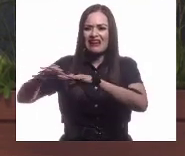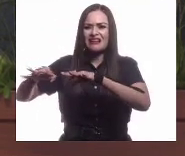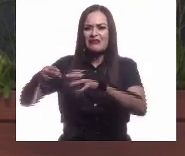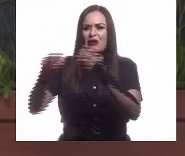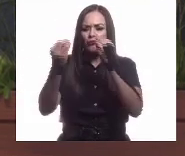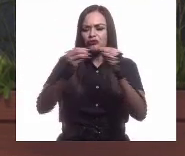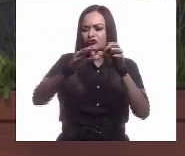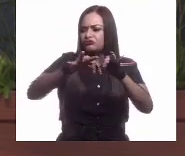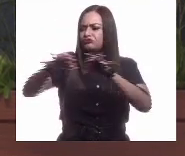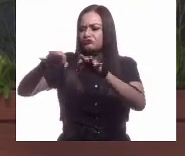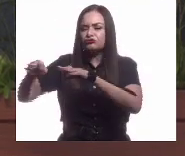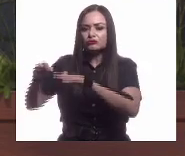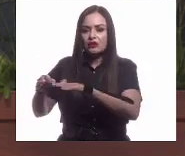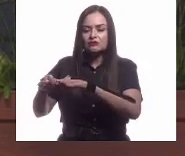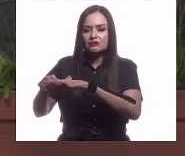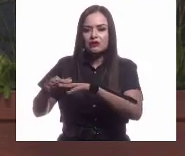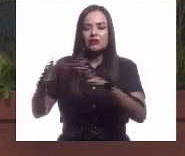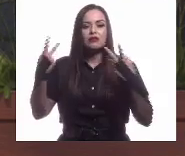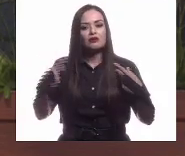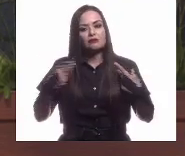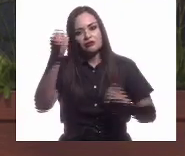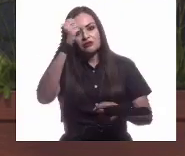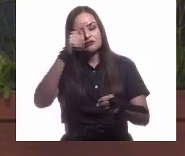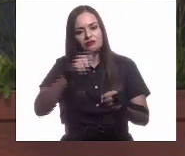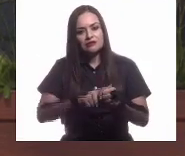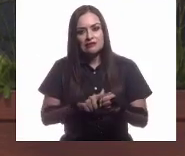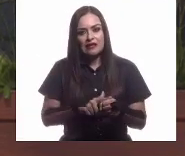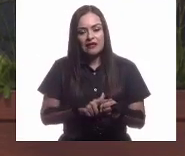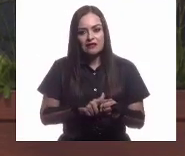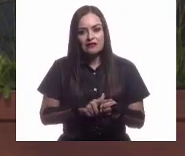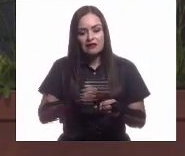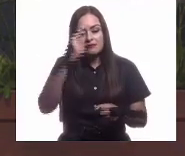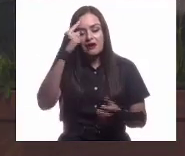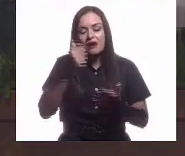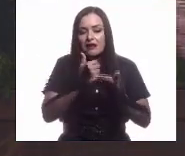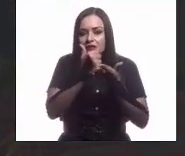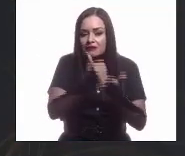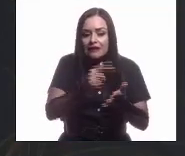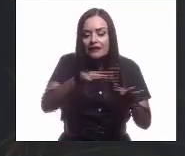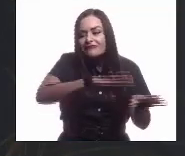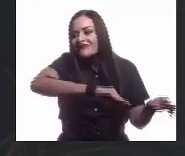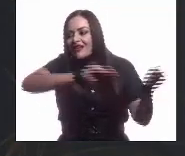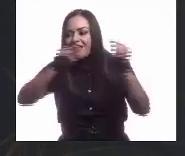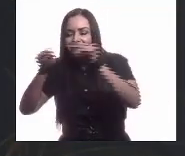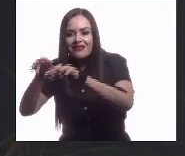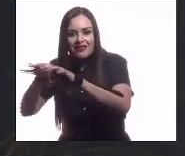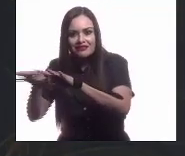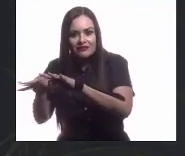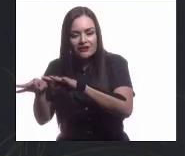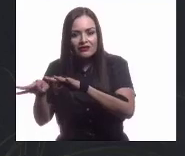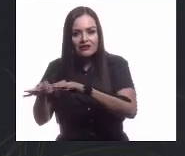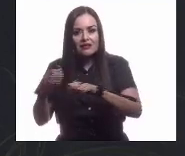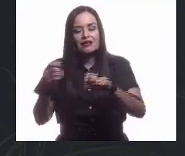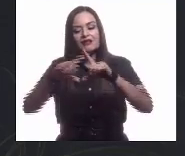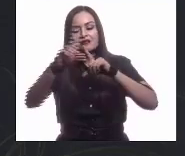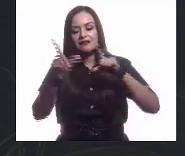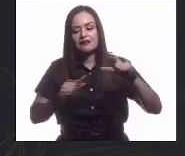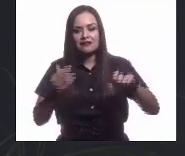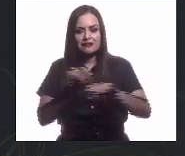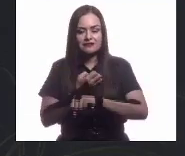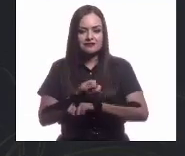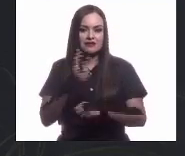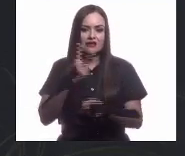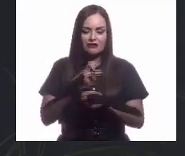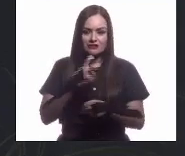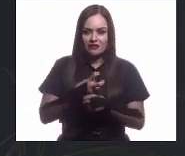como nunca antes, y con el sector social para buscar ponerles el suelo parejo, conseguir empleo. Somos el segundo estado con mayor